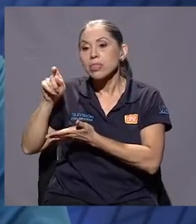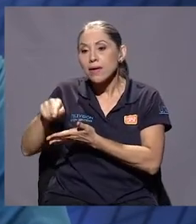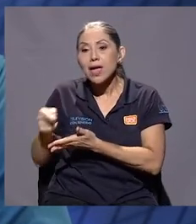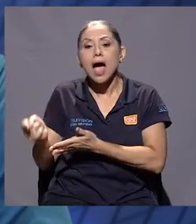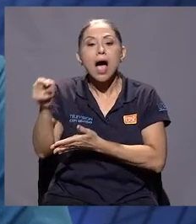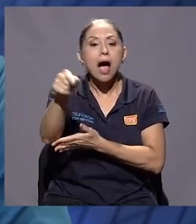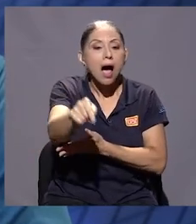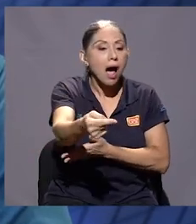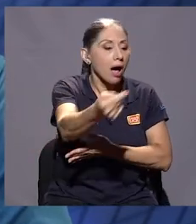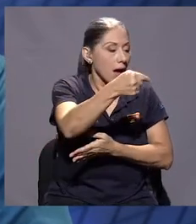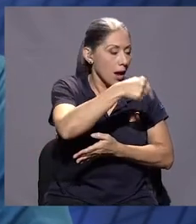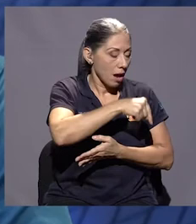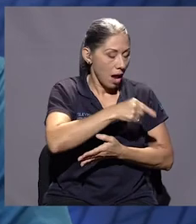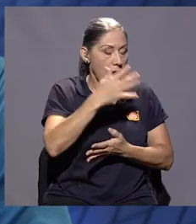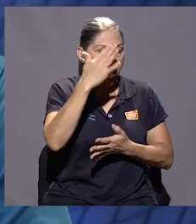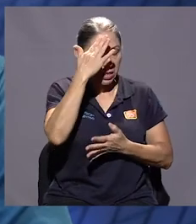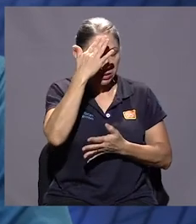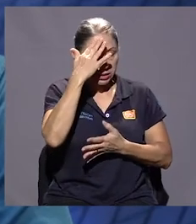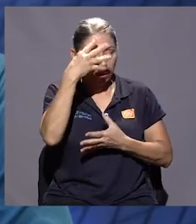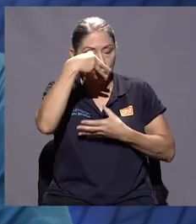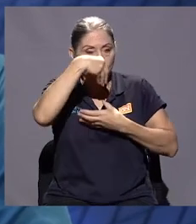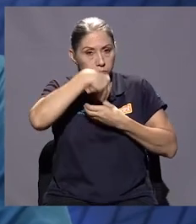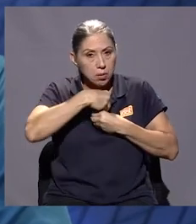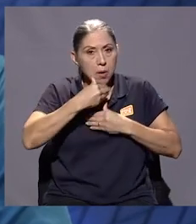para realmente generar una transformación